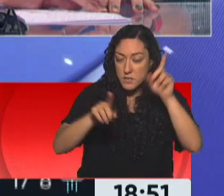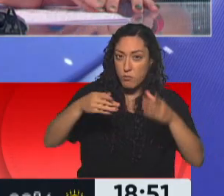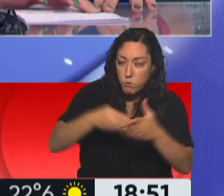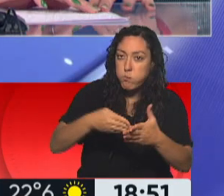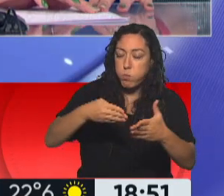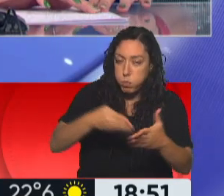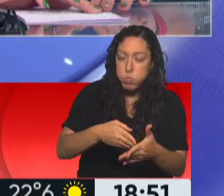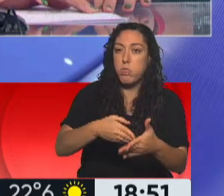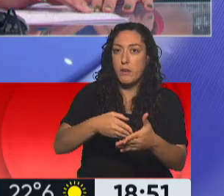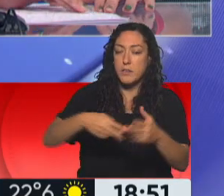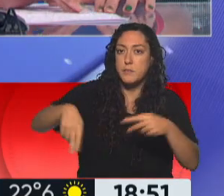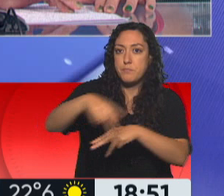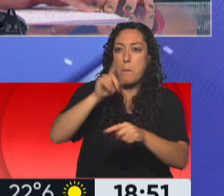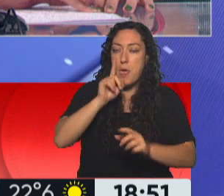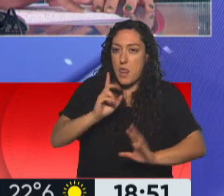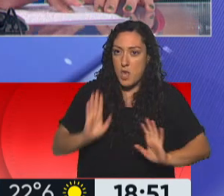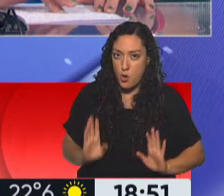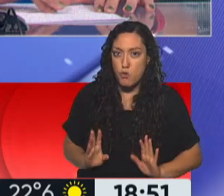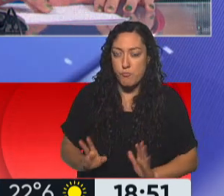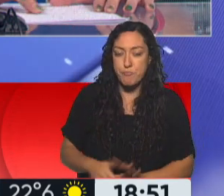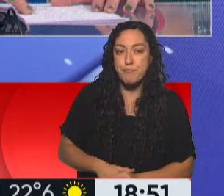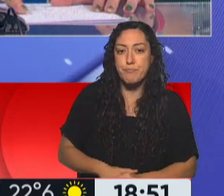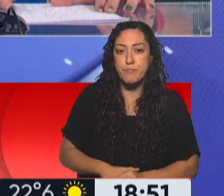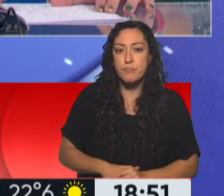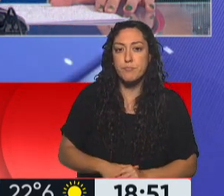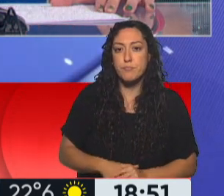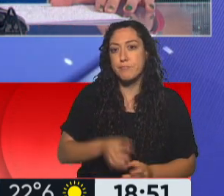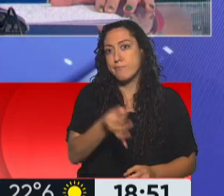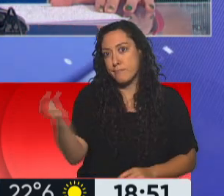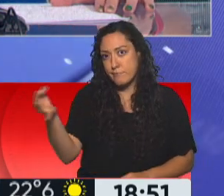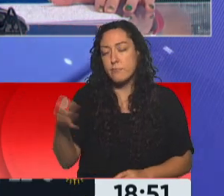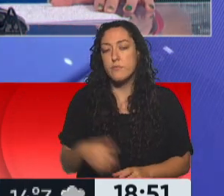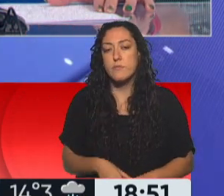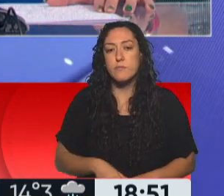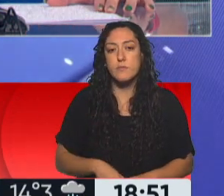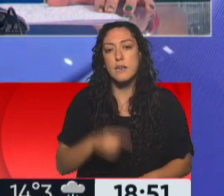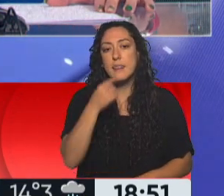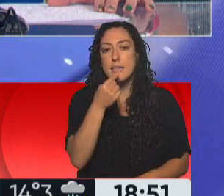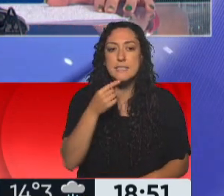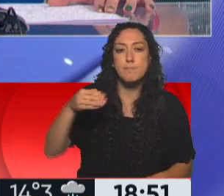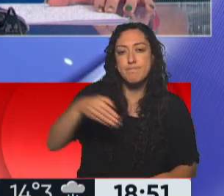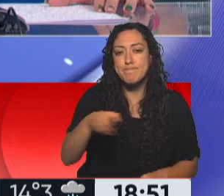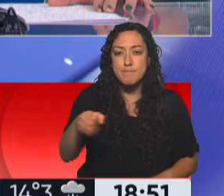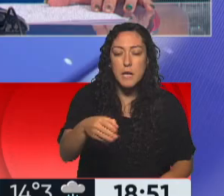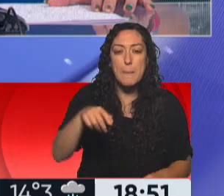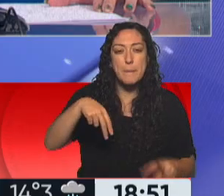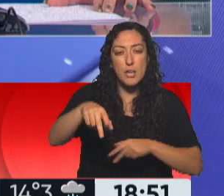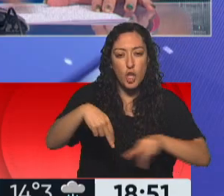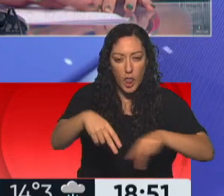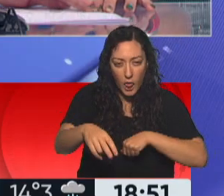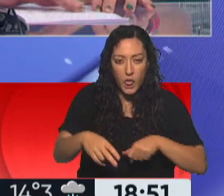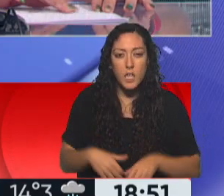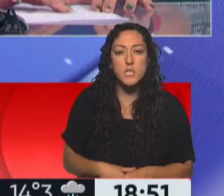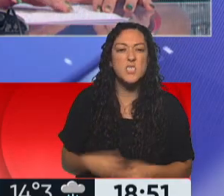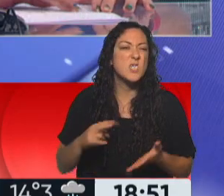que tornan un riesgo movernos. Tal cual. ¿Sí? Habla de itinerarios peatonales. ¿De qué hablamos cuando